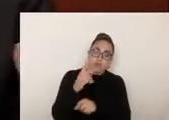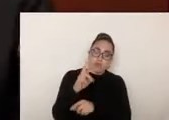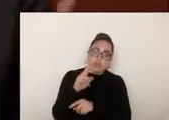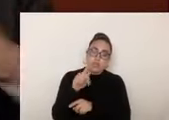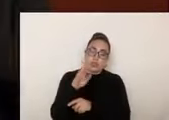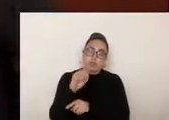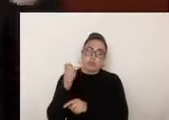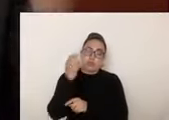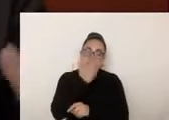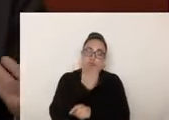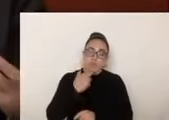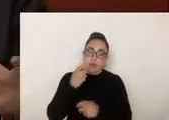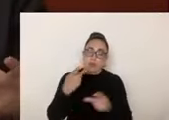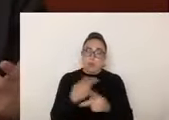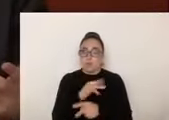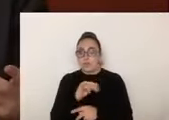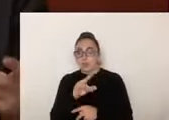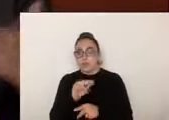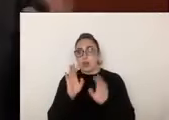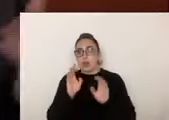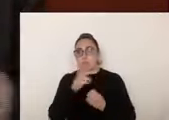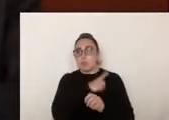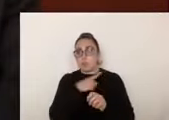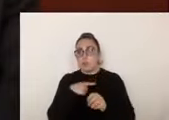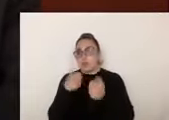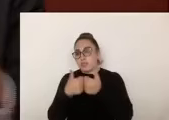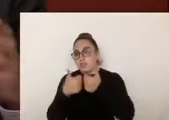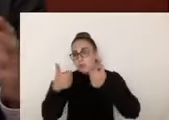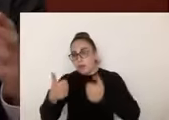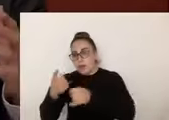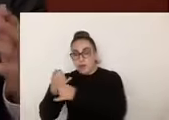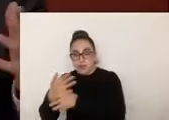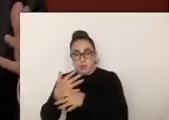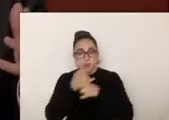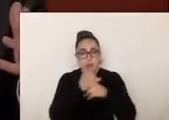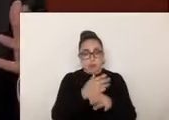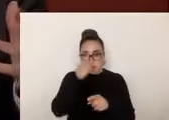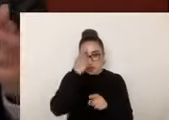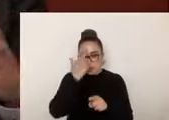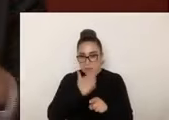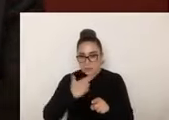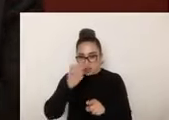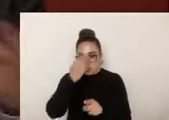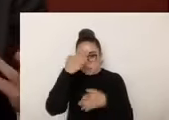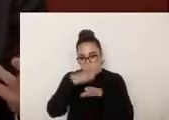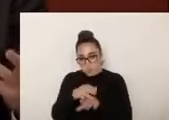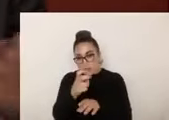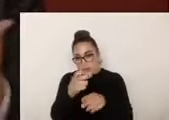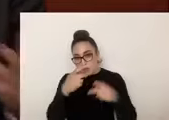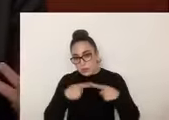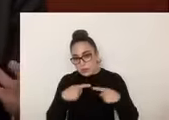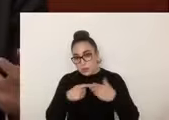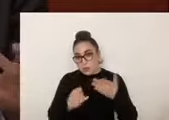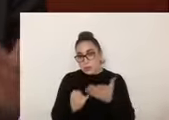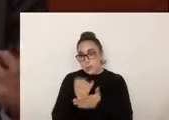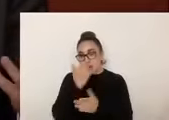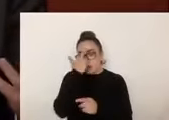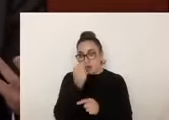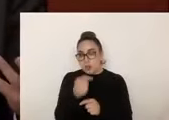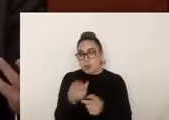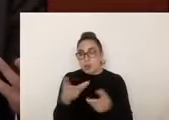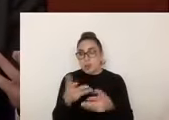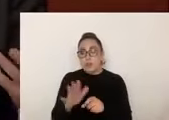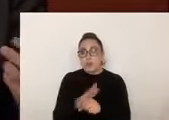manejar conforme a esa comprensión, ahí se para. Bueno, eso es un entendimiento absolutamente paupérrimo y patético del